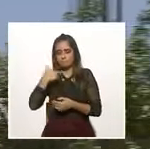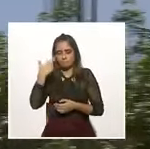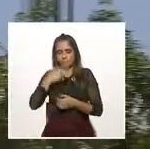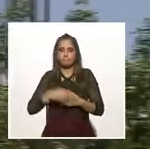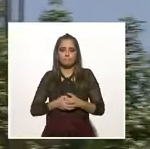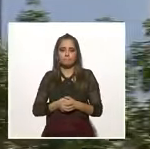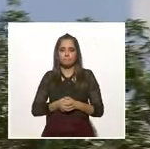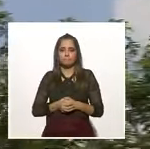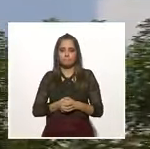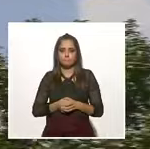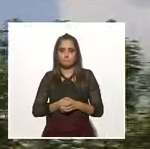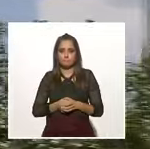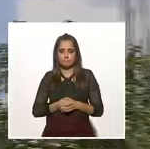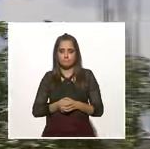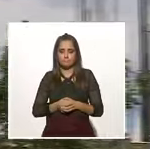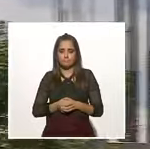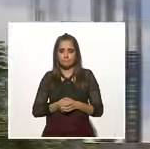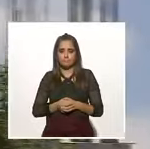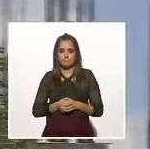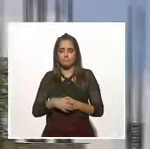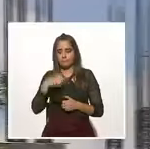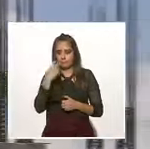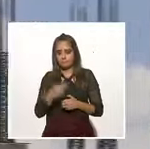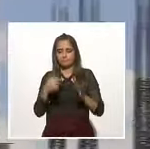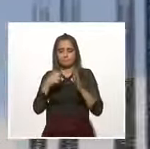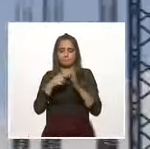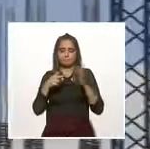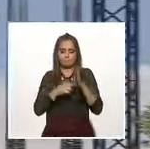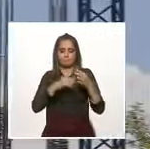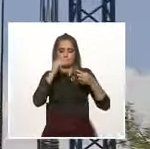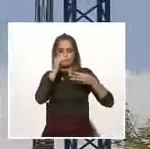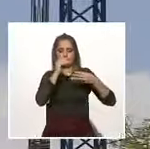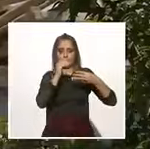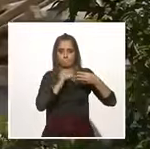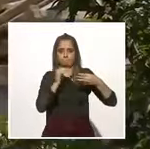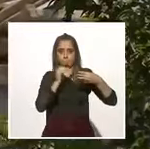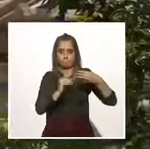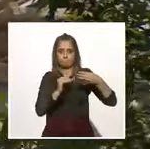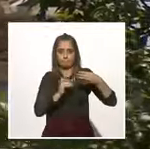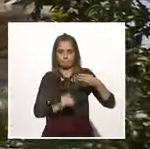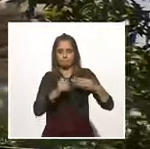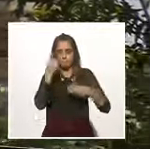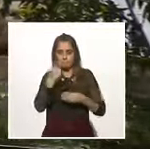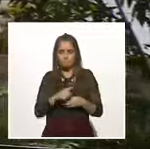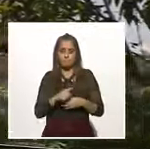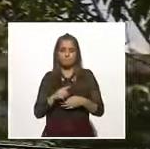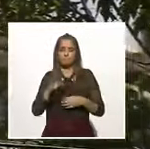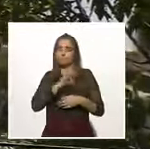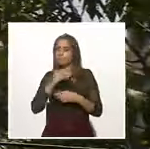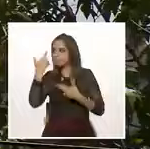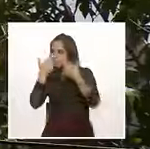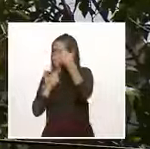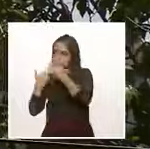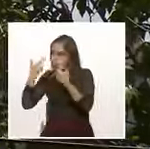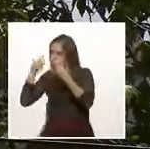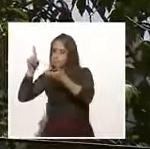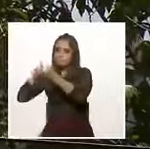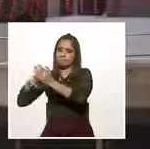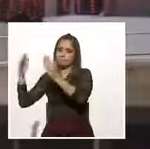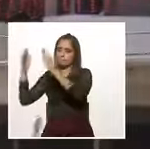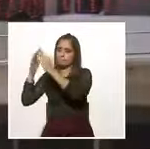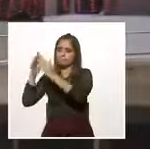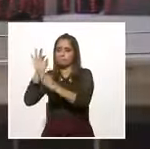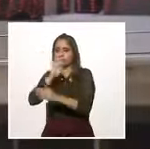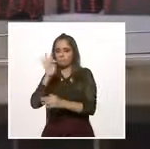bueno, son los protocolos formales que hay para poder hacer dar una